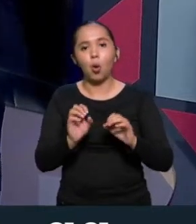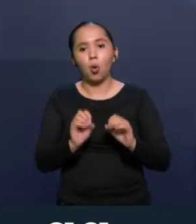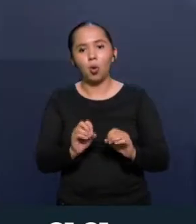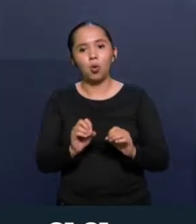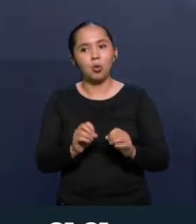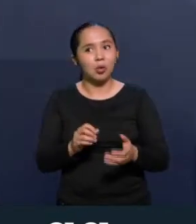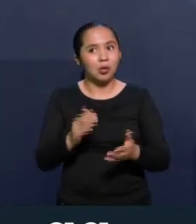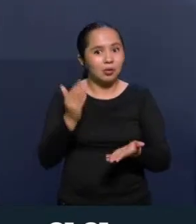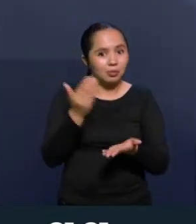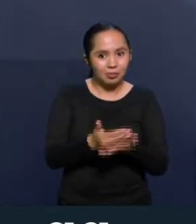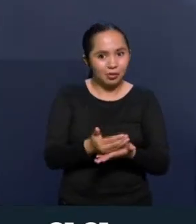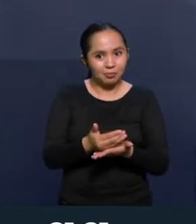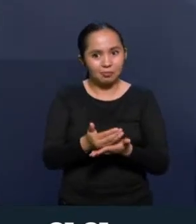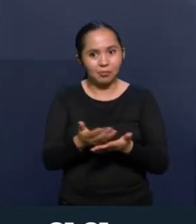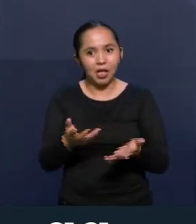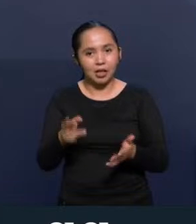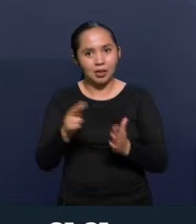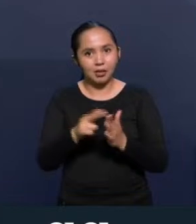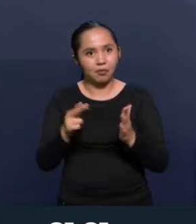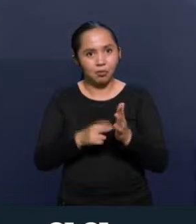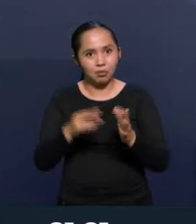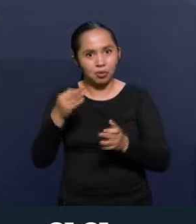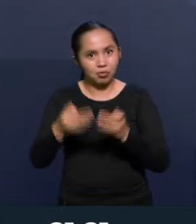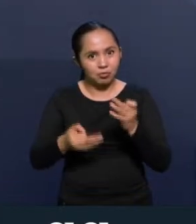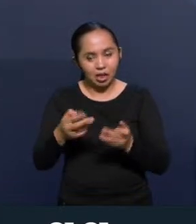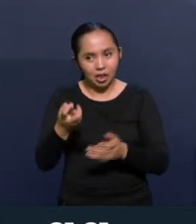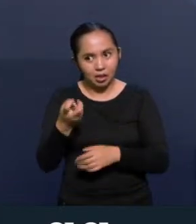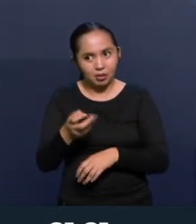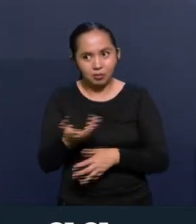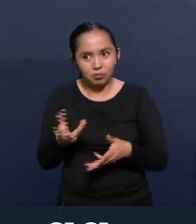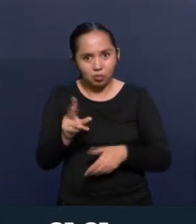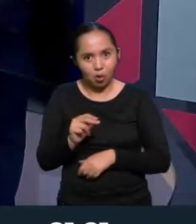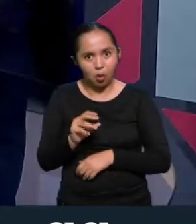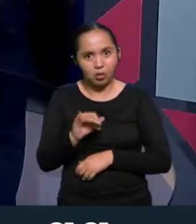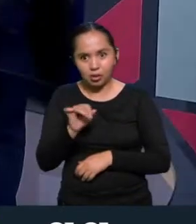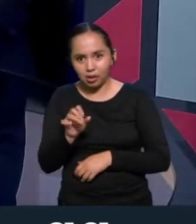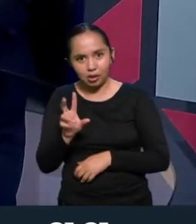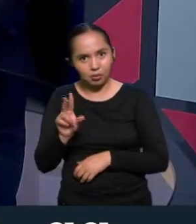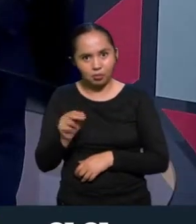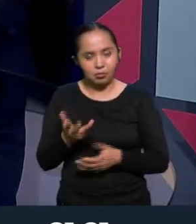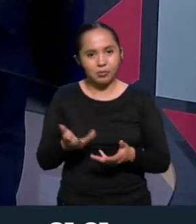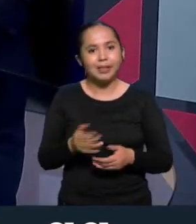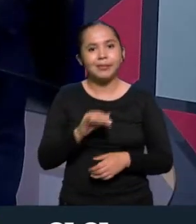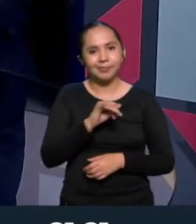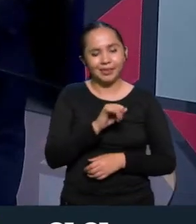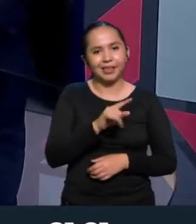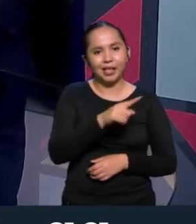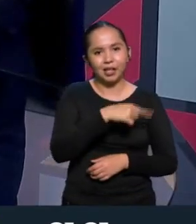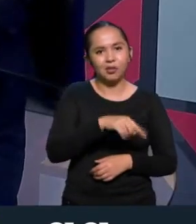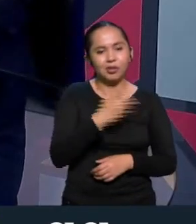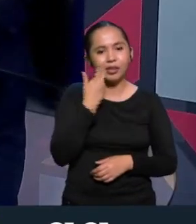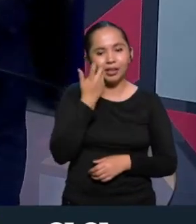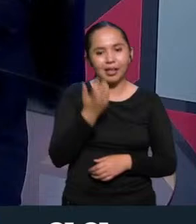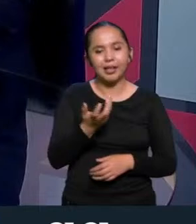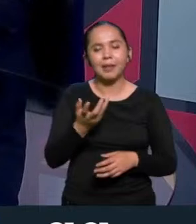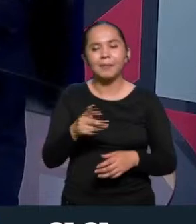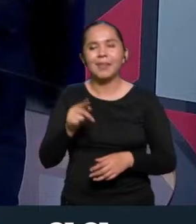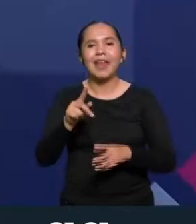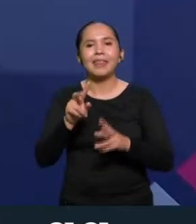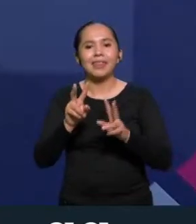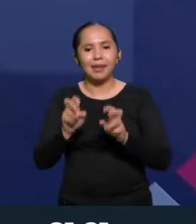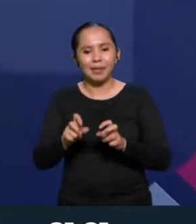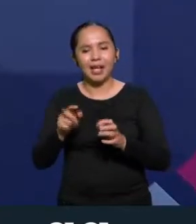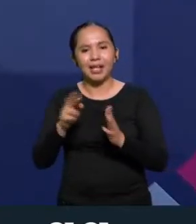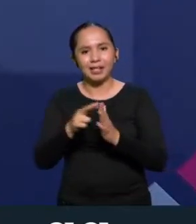se detenga, eso no lo toca la reforma judicial. ¿En qué terreno estamos? Sí, ellos quieren colgarse de lo que establece el 10º transitorio, porque